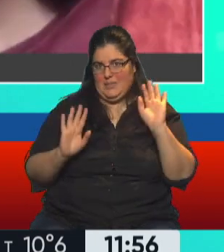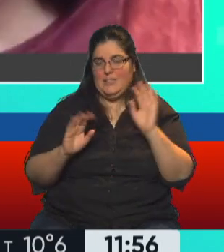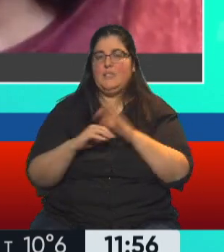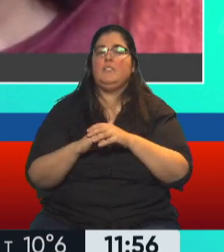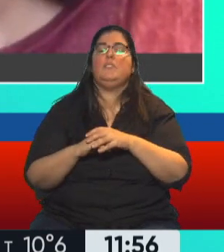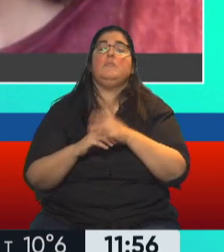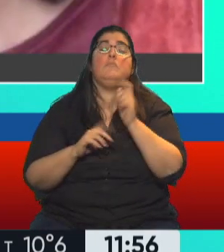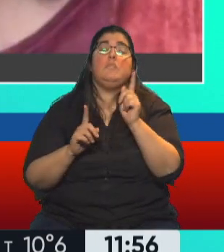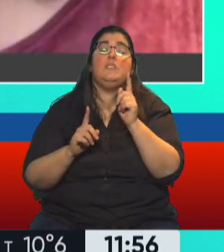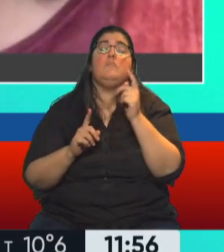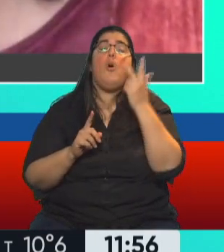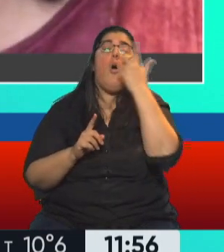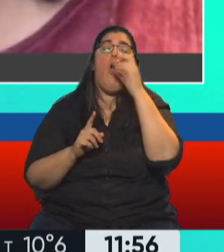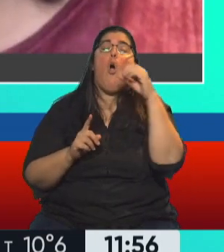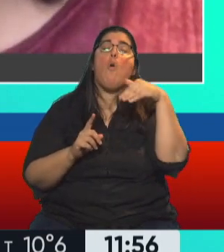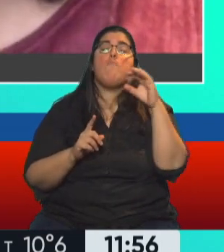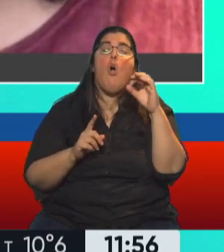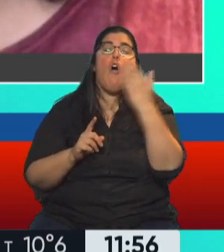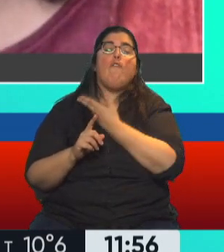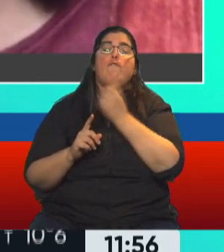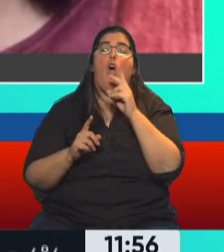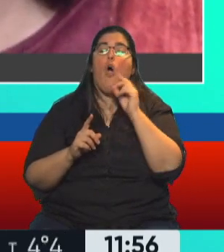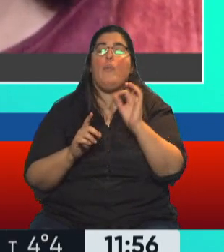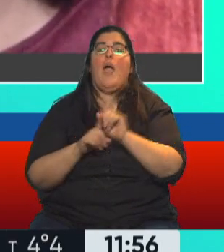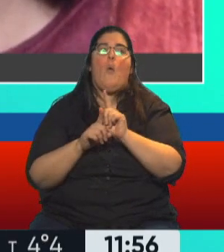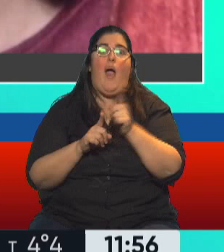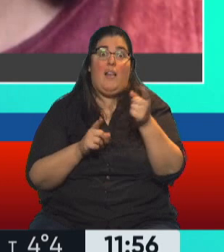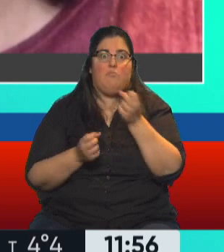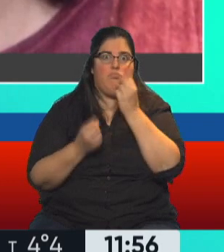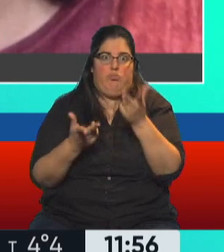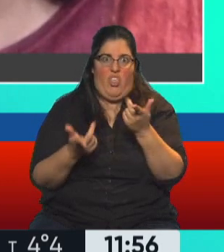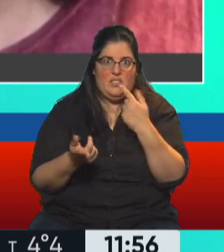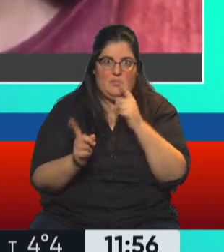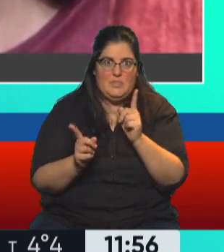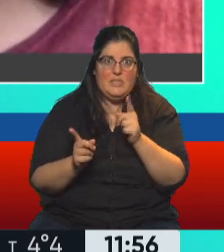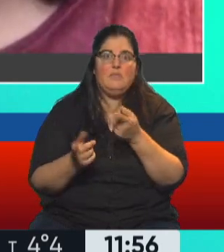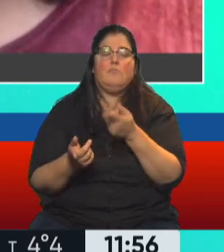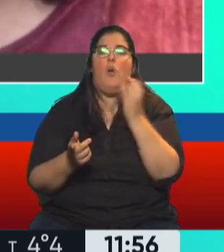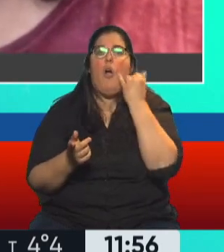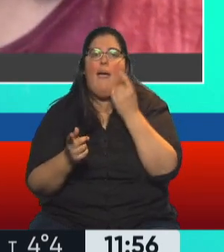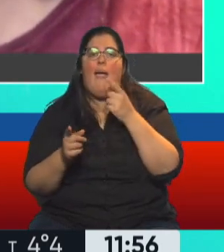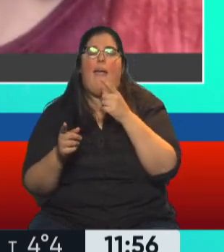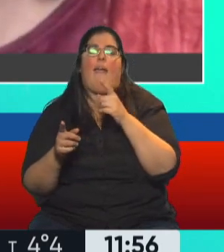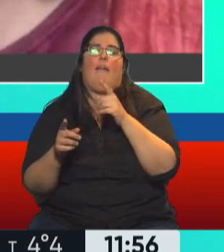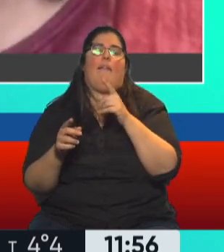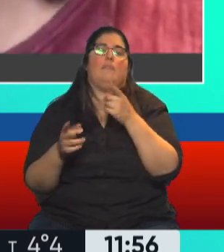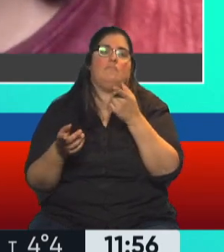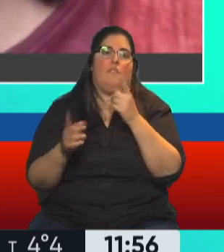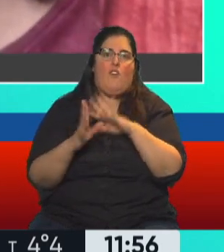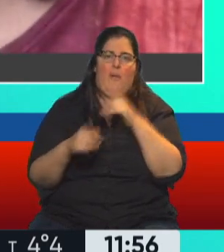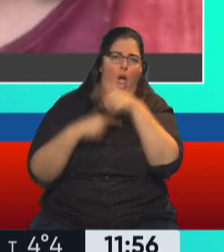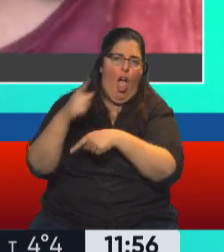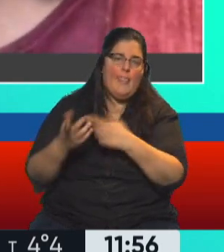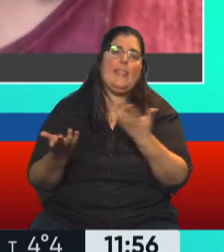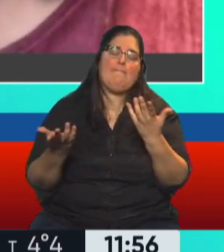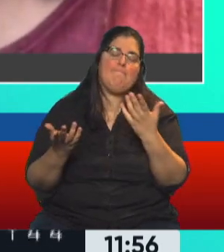la homofobia que ha manifestado directamente. Entonces, bueno, estas son cosas que preocuparían, porque el presidente Castillo dio un